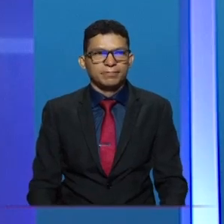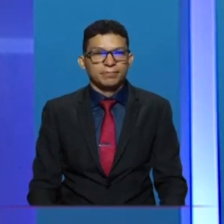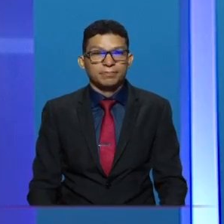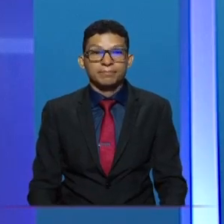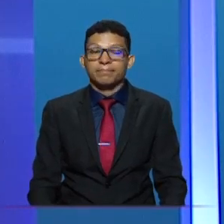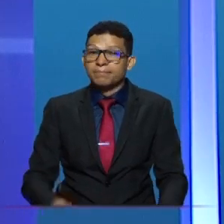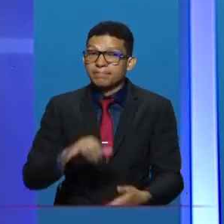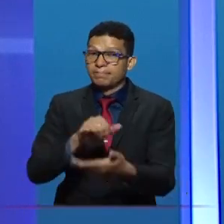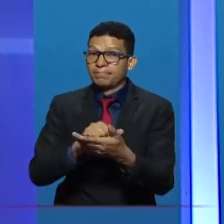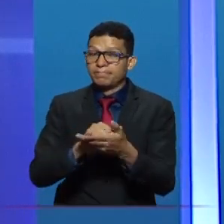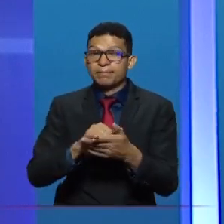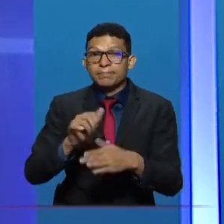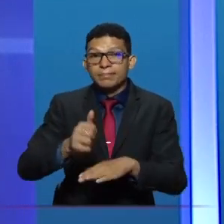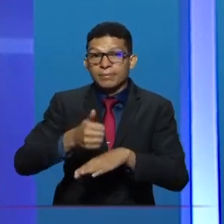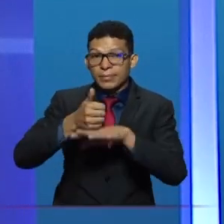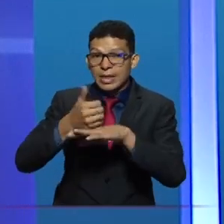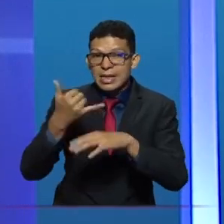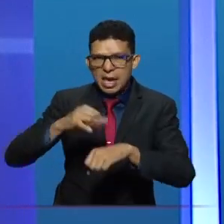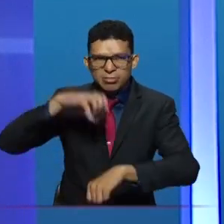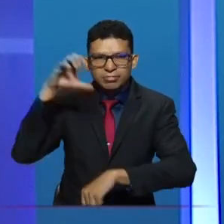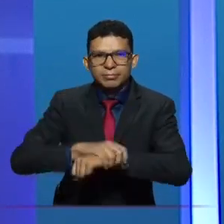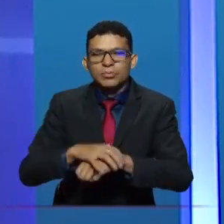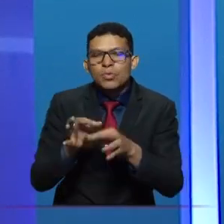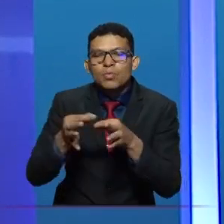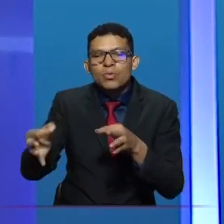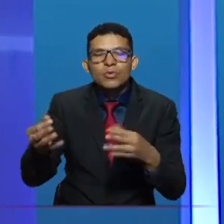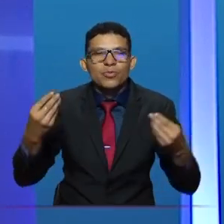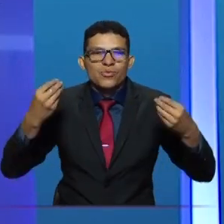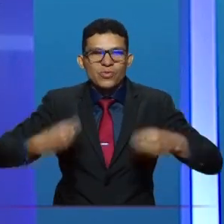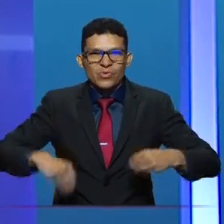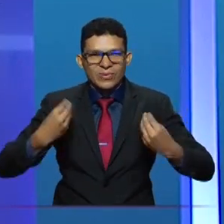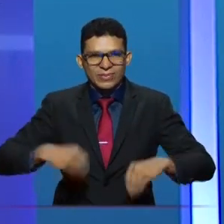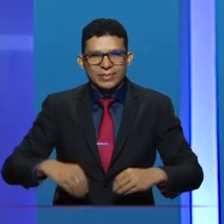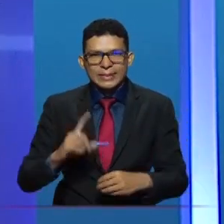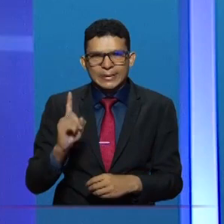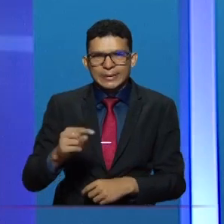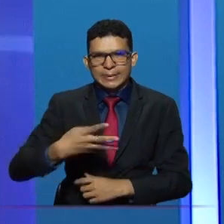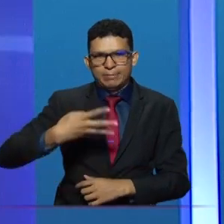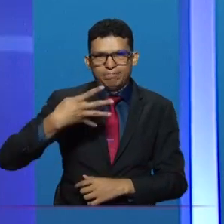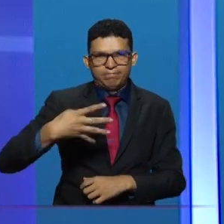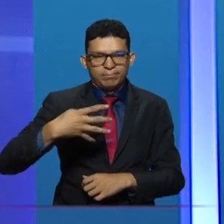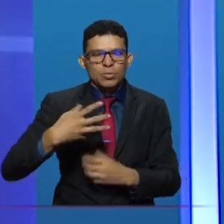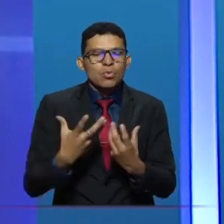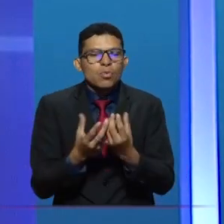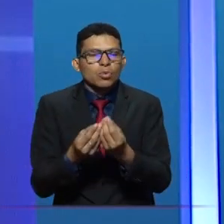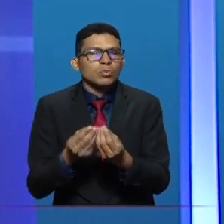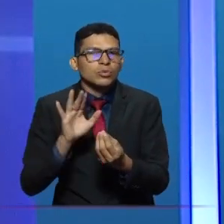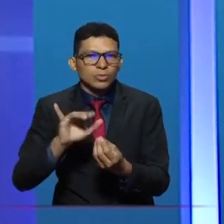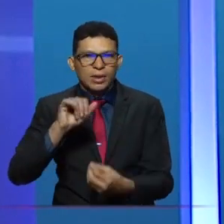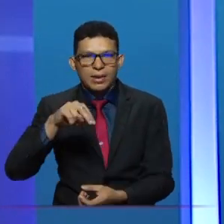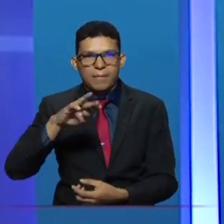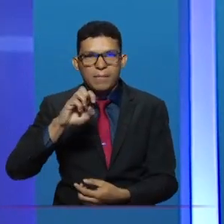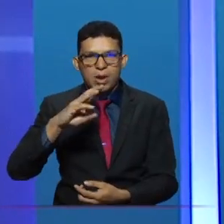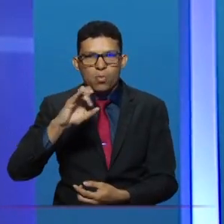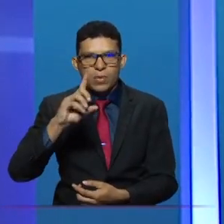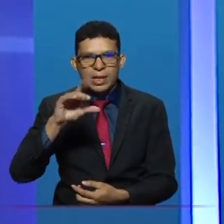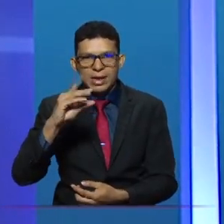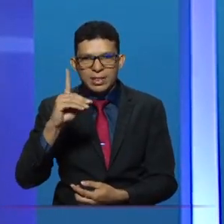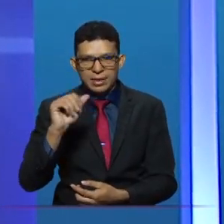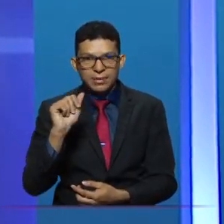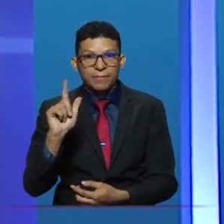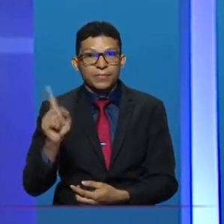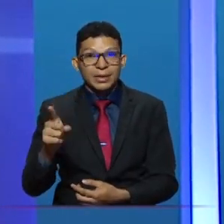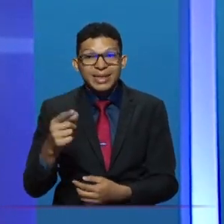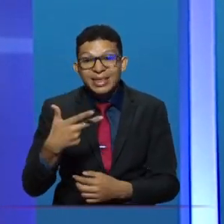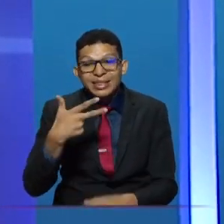Y escuchen esto, las autoridades capturaron en el municipio de Tuluá a 4 presuntos integrantes de la banda criminal La Inmaculada. 3 de ellos